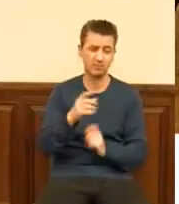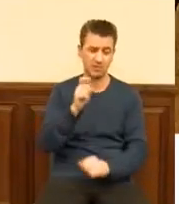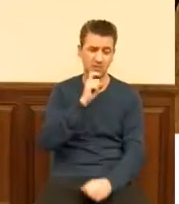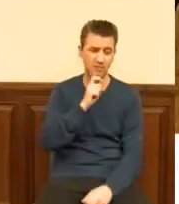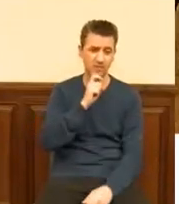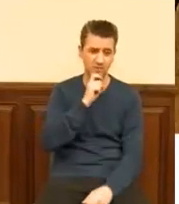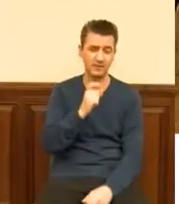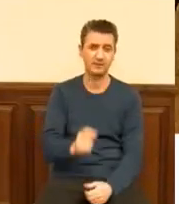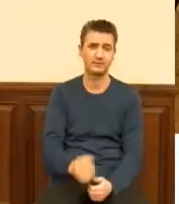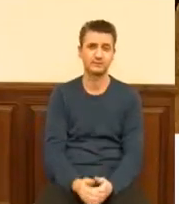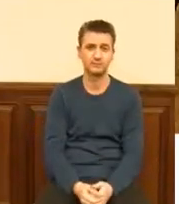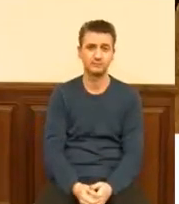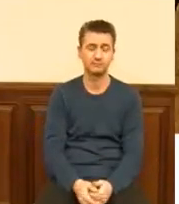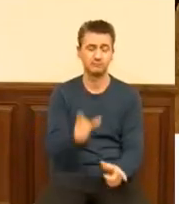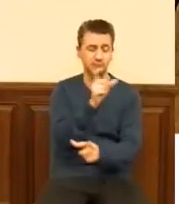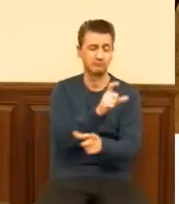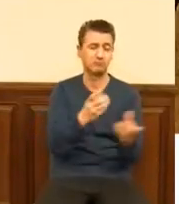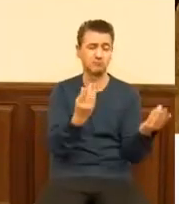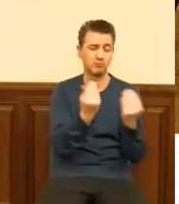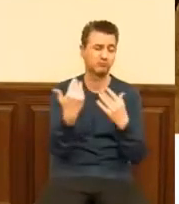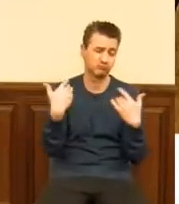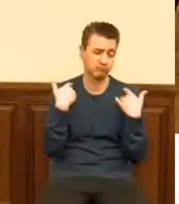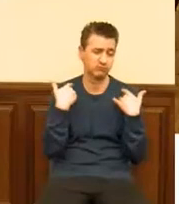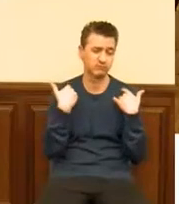para muchas personas,